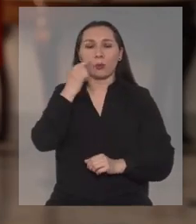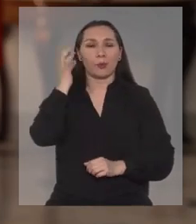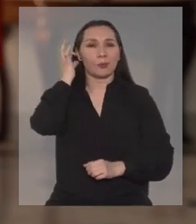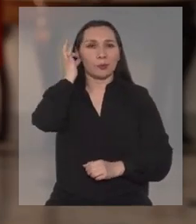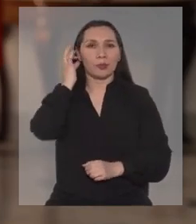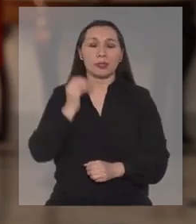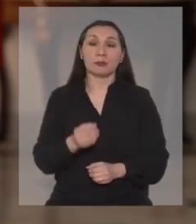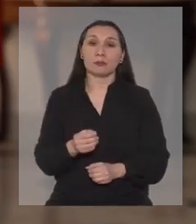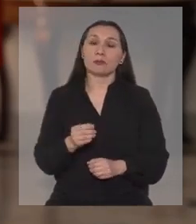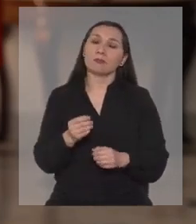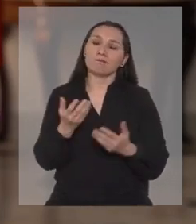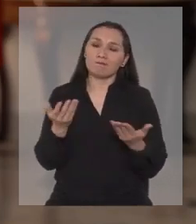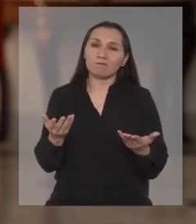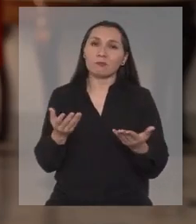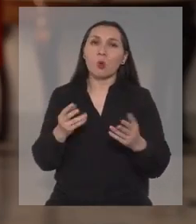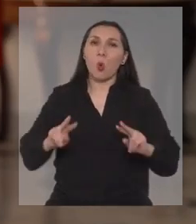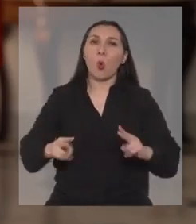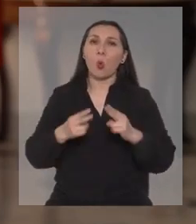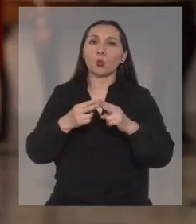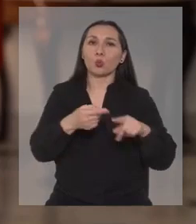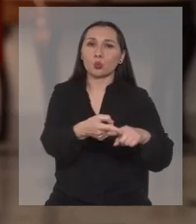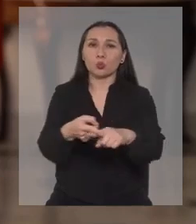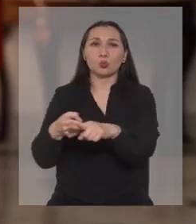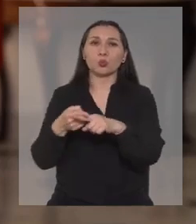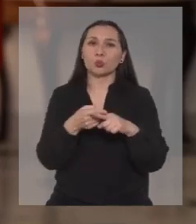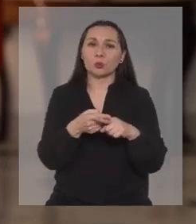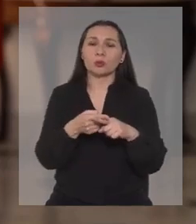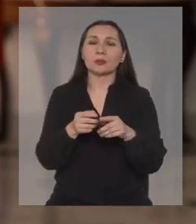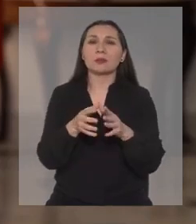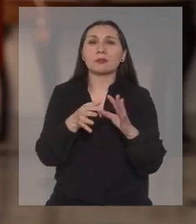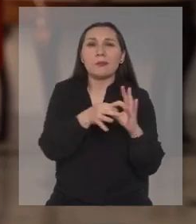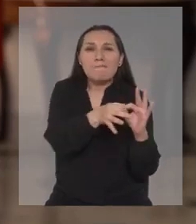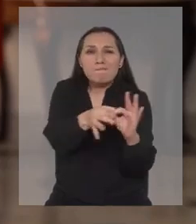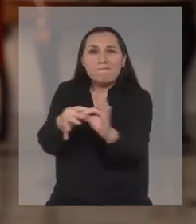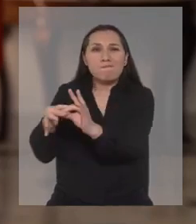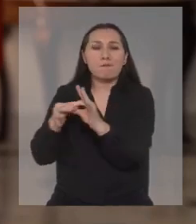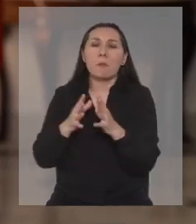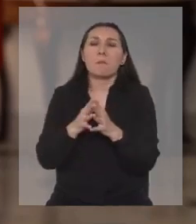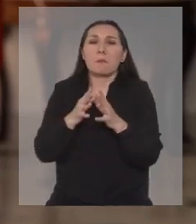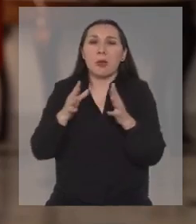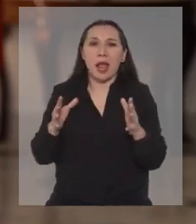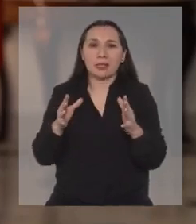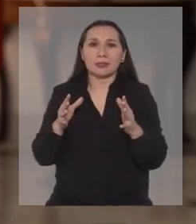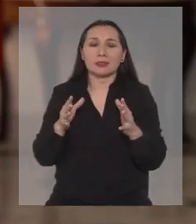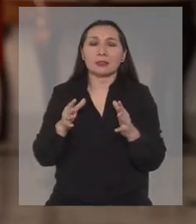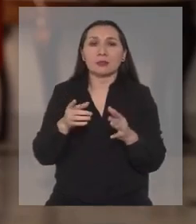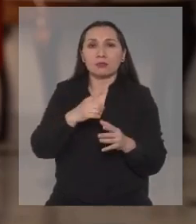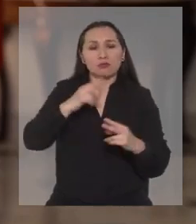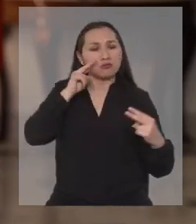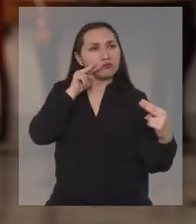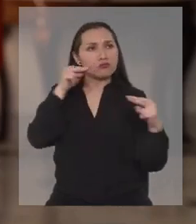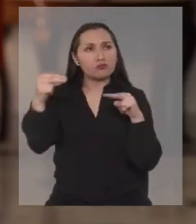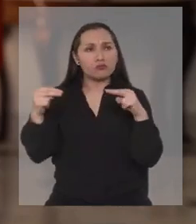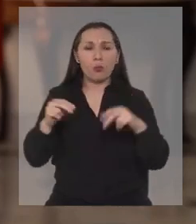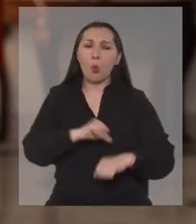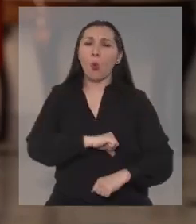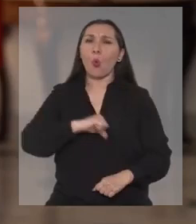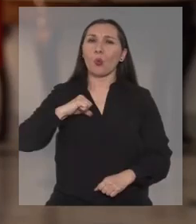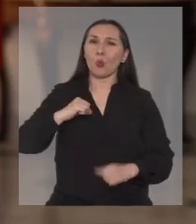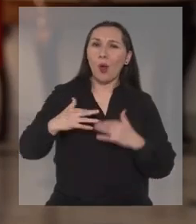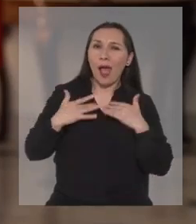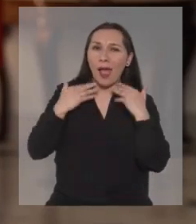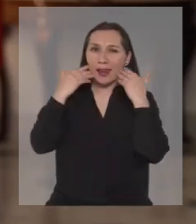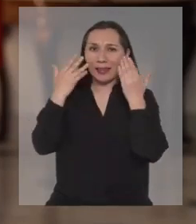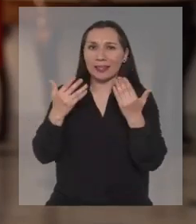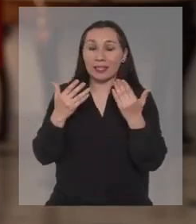y todos es una forma de construir una sociedad que sea más cohesionada en donde nos miremos con Orgullo